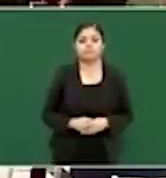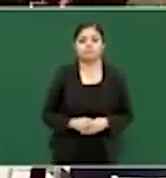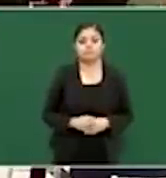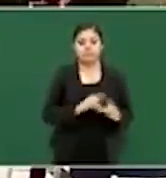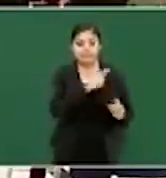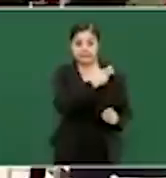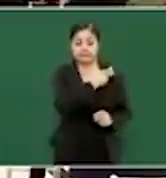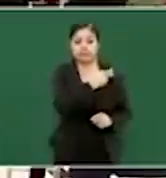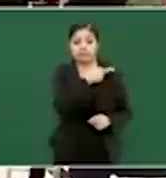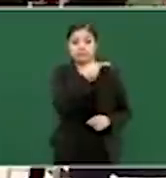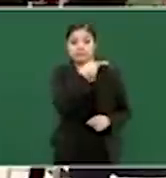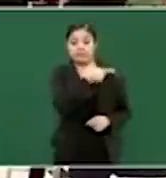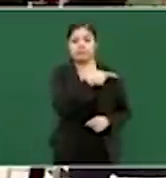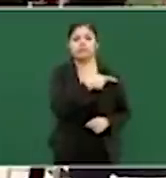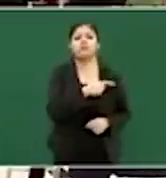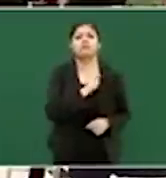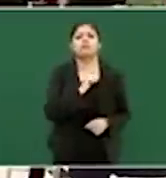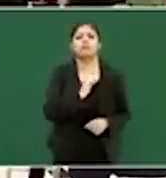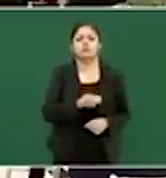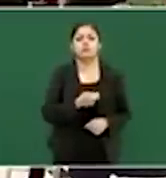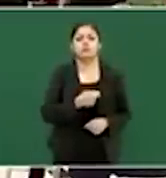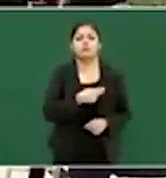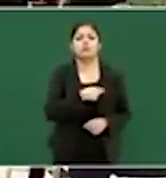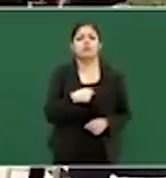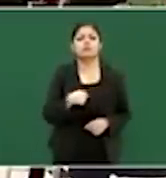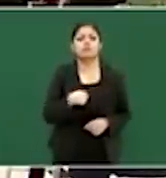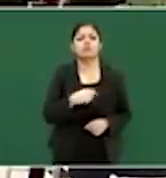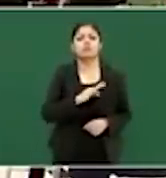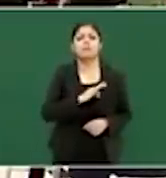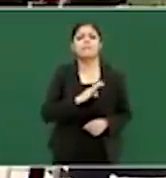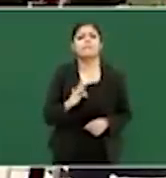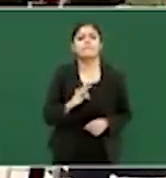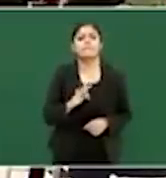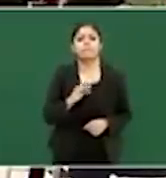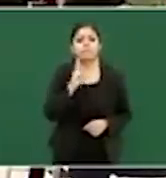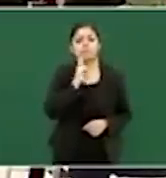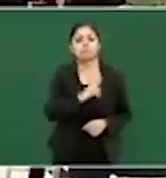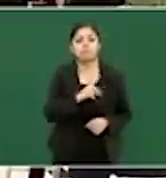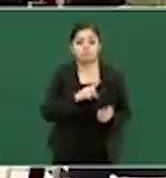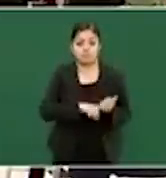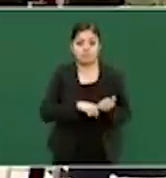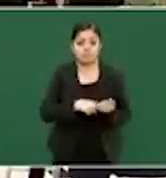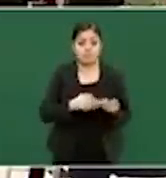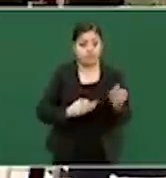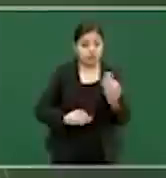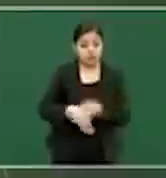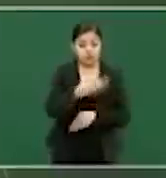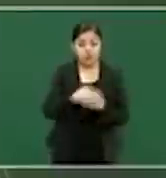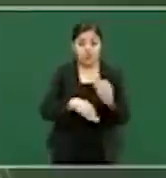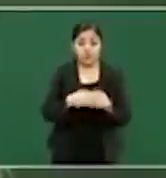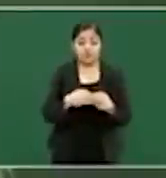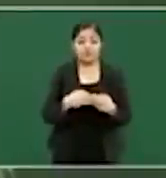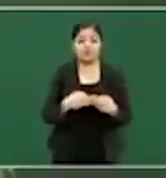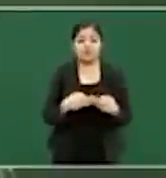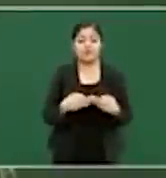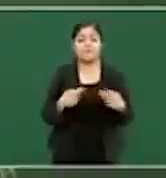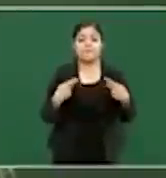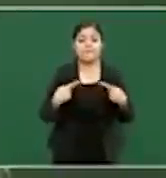Esa mira. ¿Qué es lo que hemos podido identificar? Bueno, que la ciudadanía ha